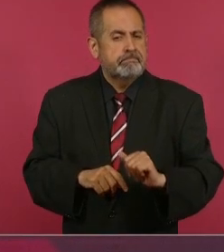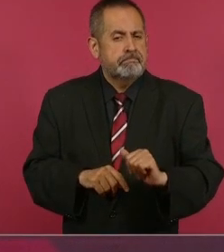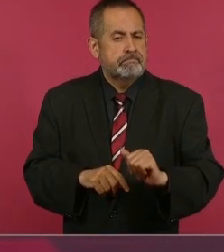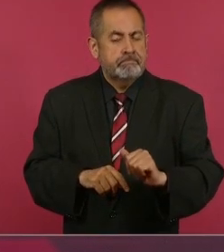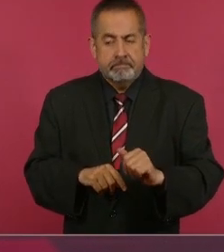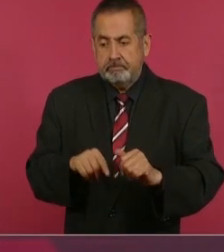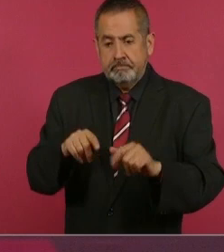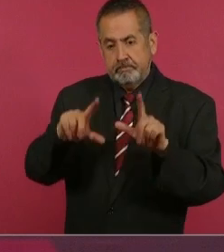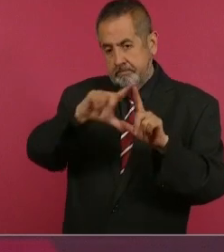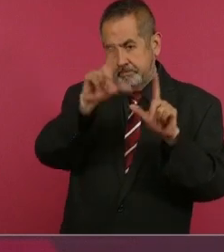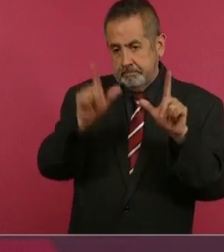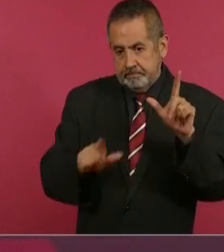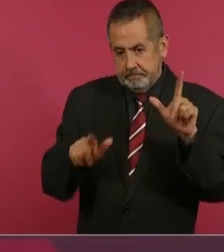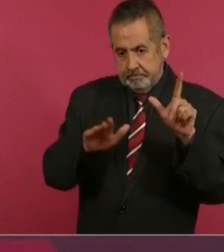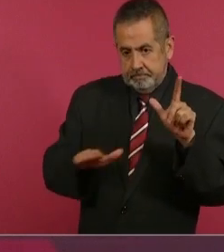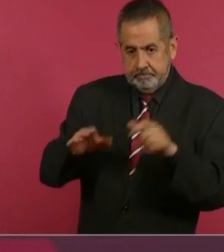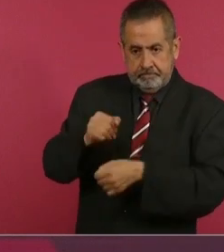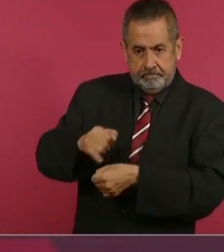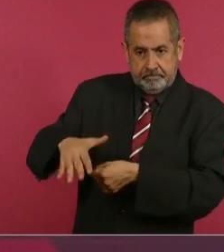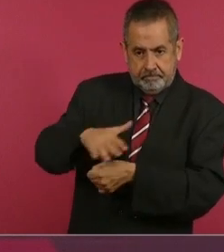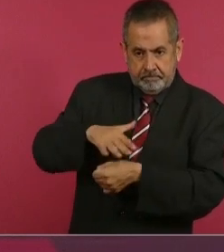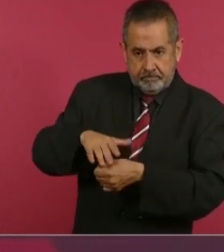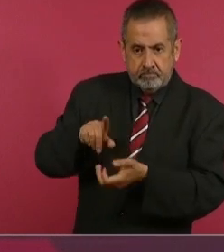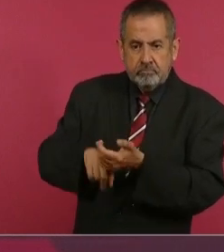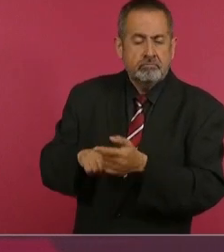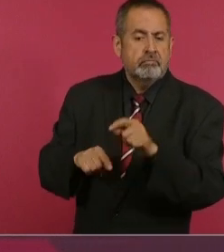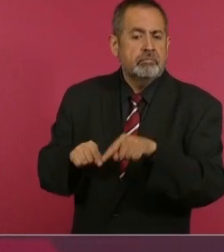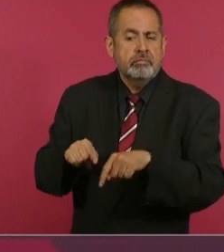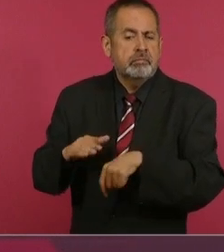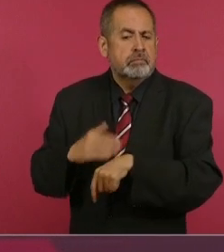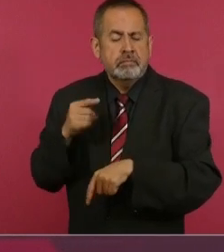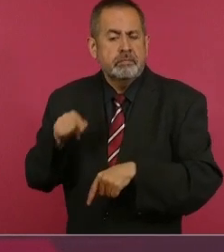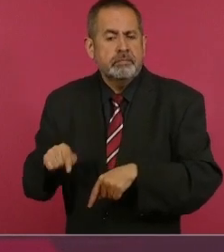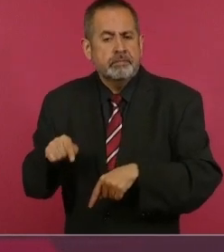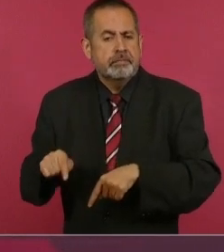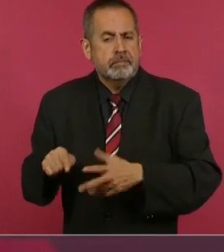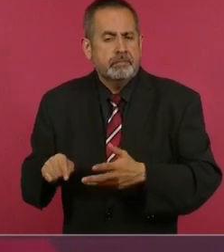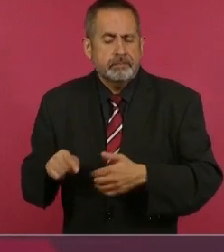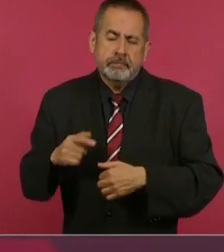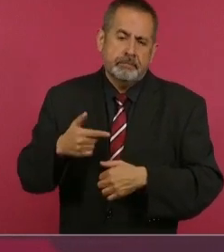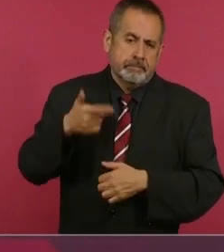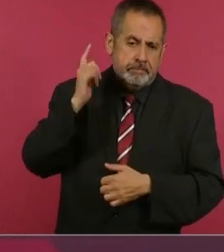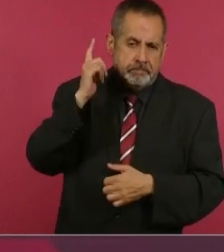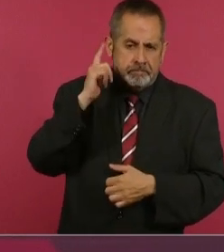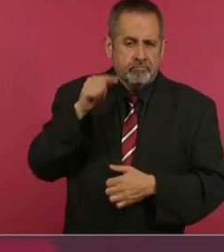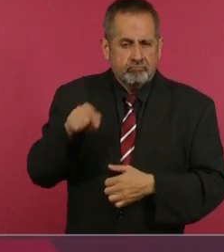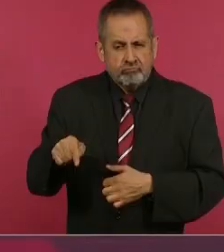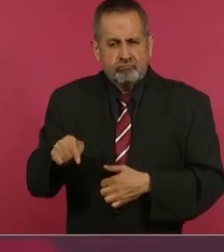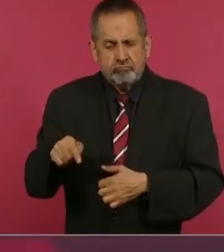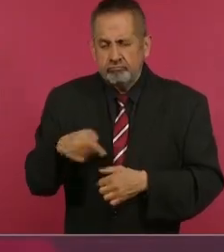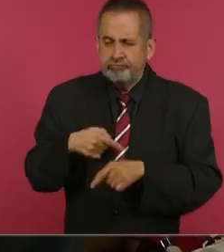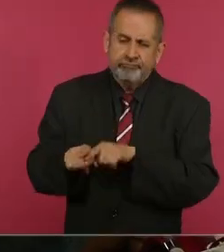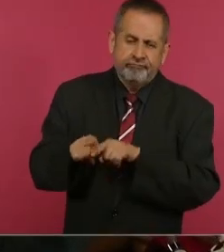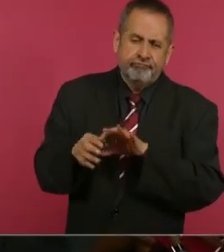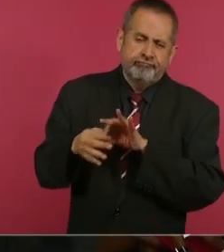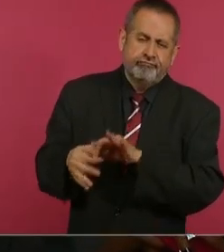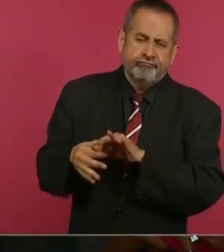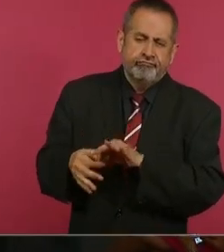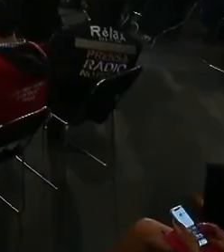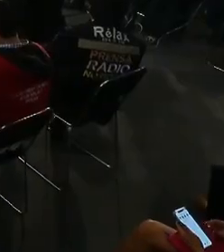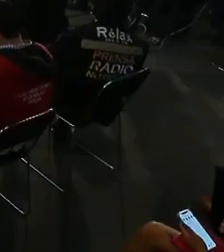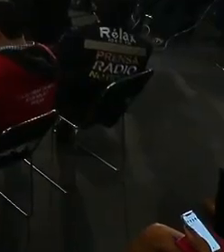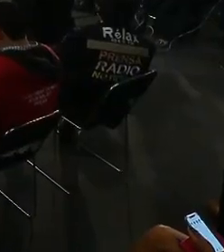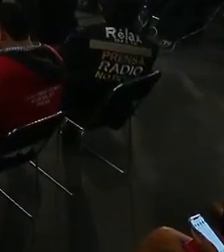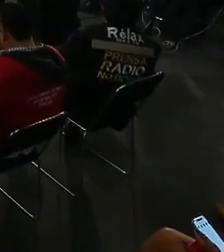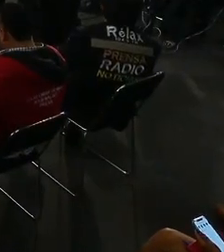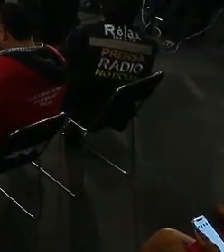el Istmo es porque, y ojalá y lo resuelvan nuestros hermanos